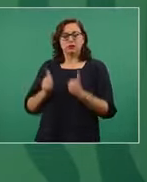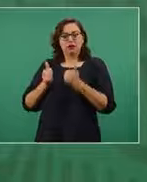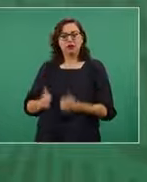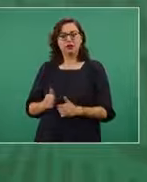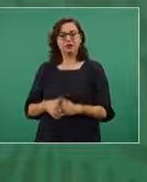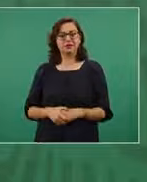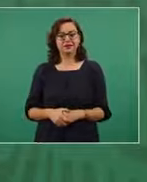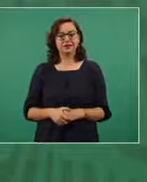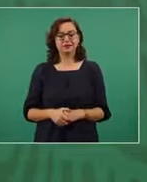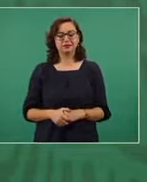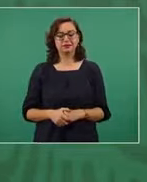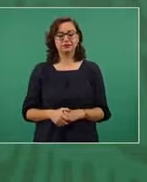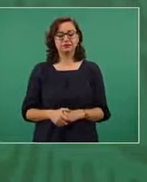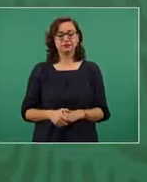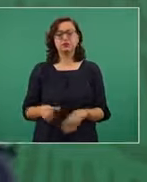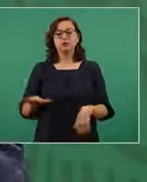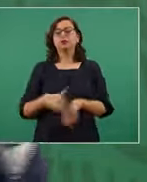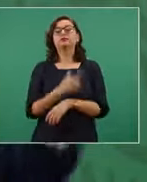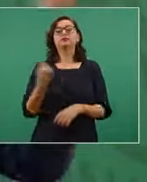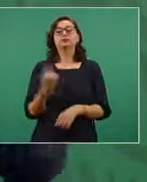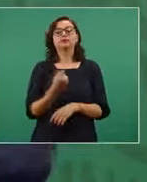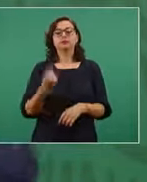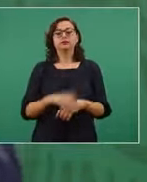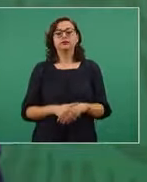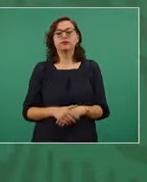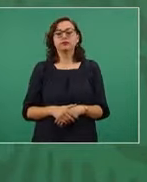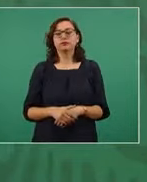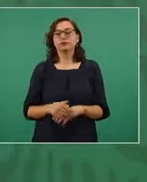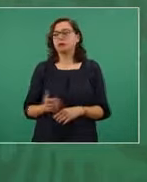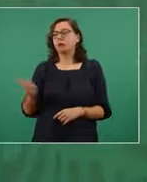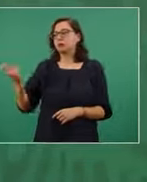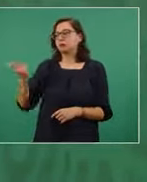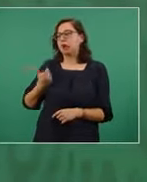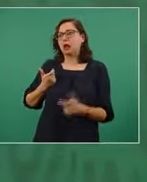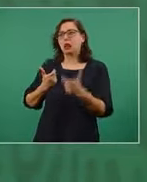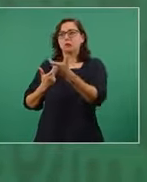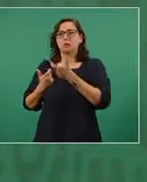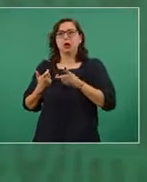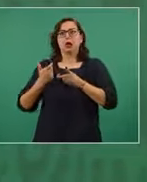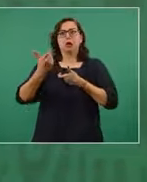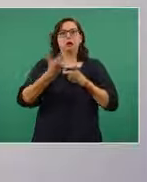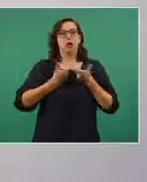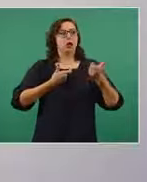Porque no solo es ese ingreso, por otro lado también hay otros ingresos.